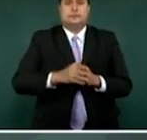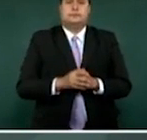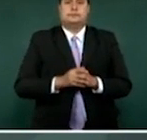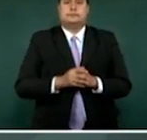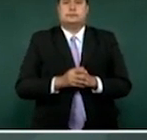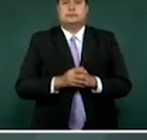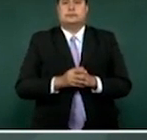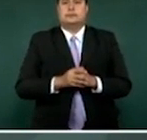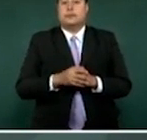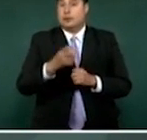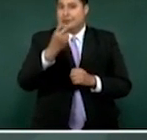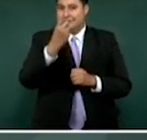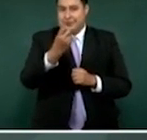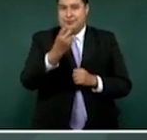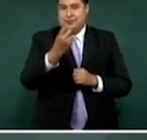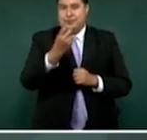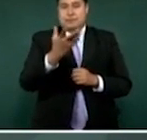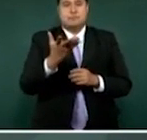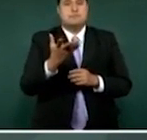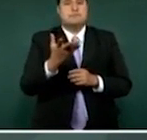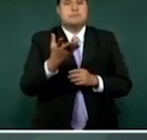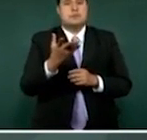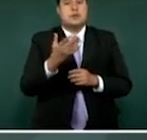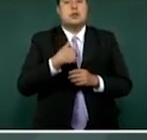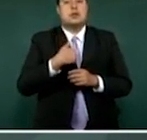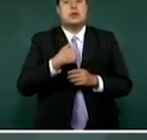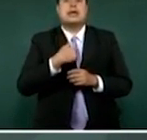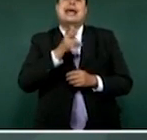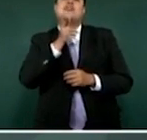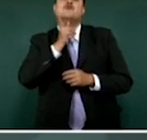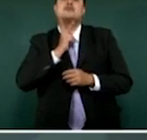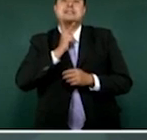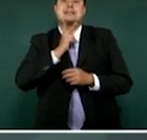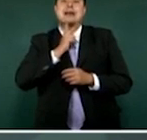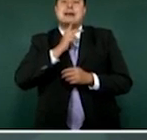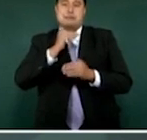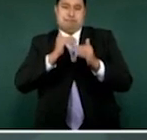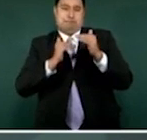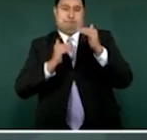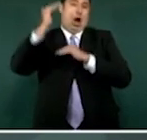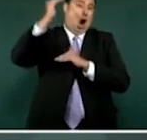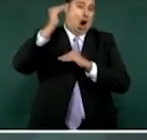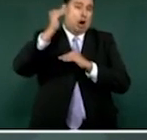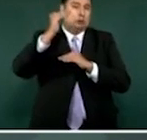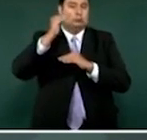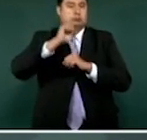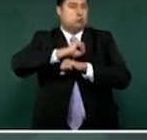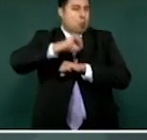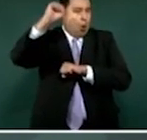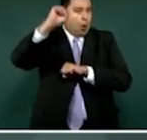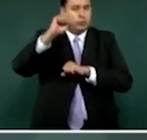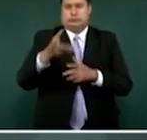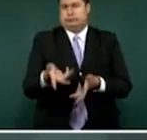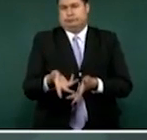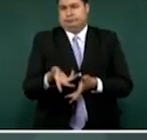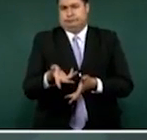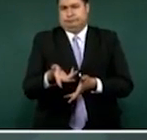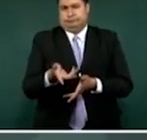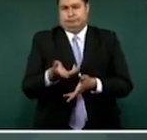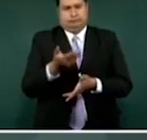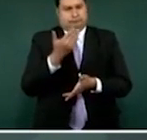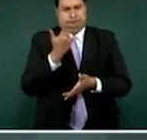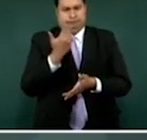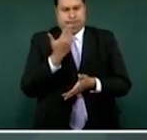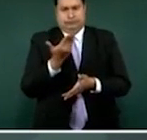Y desde luego no van a haber gasolinazos, no han habido, y no va